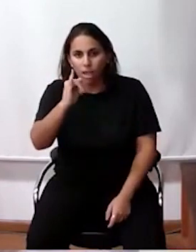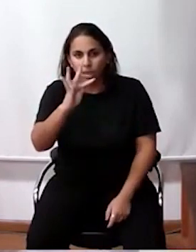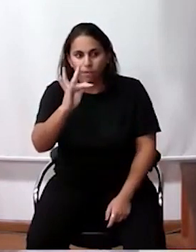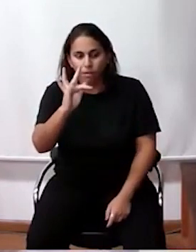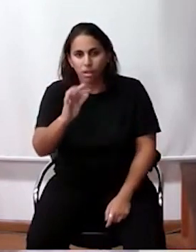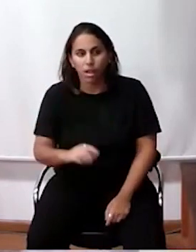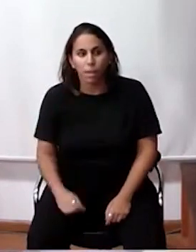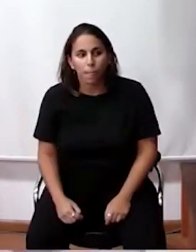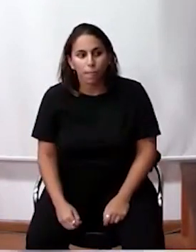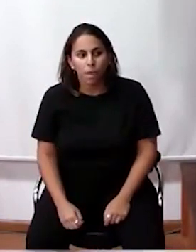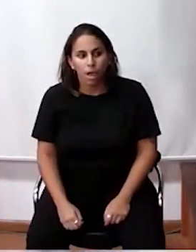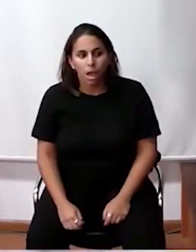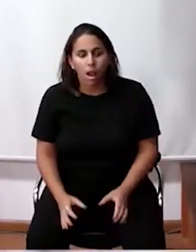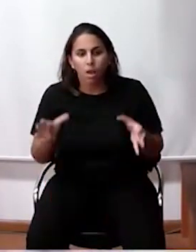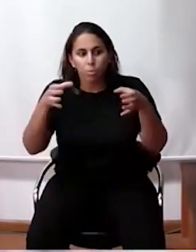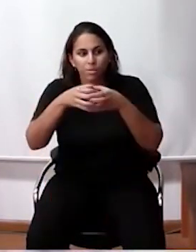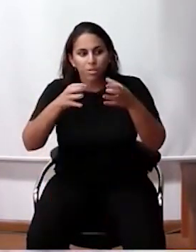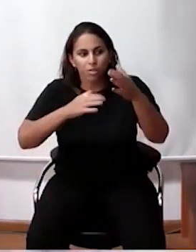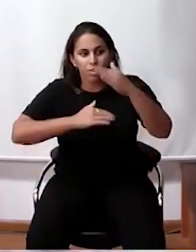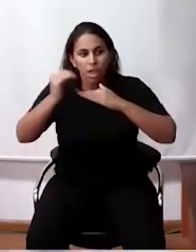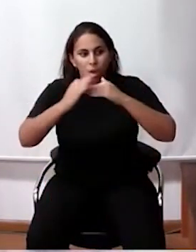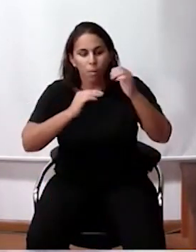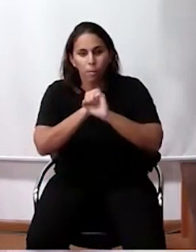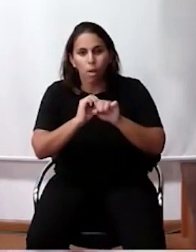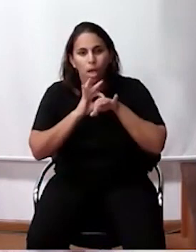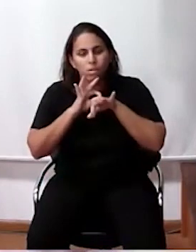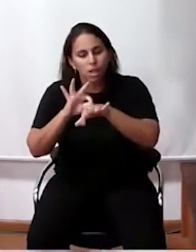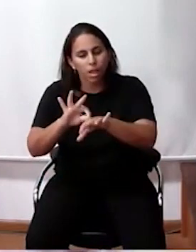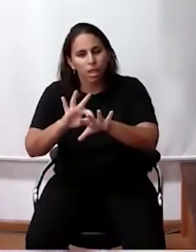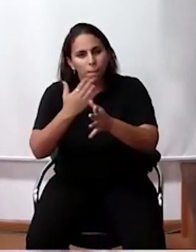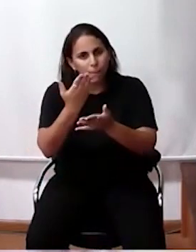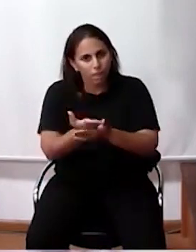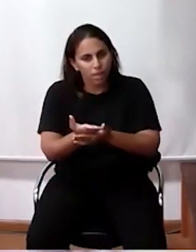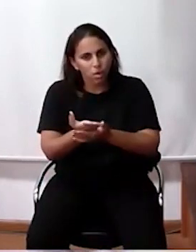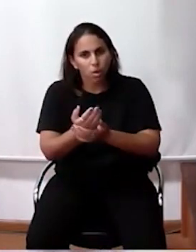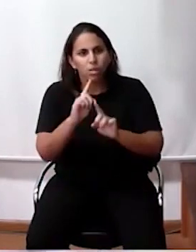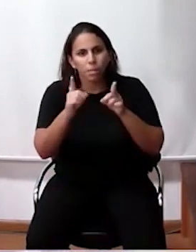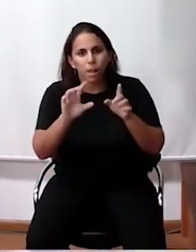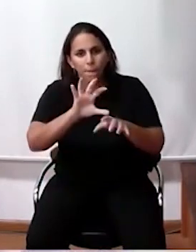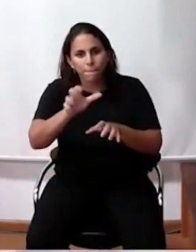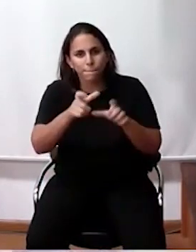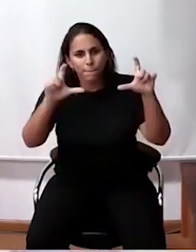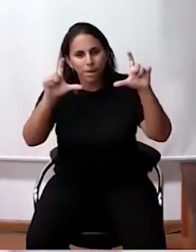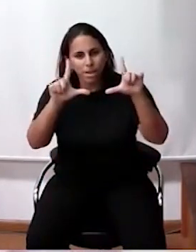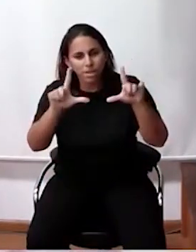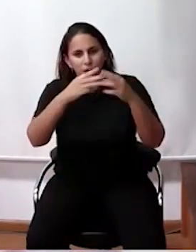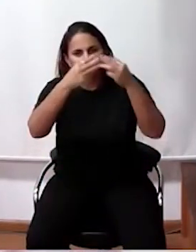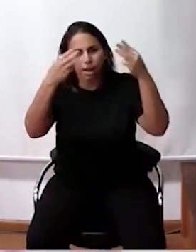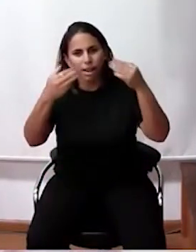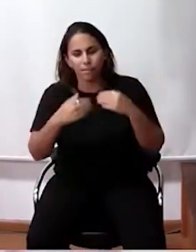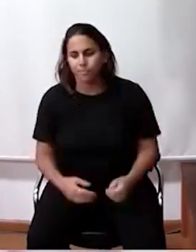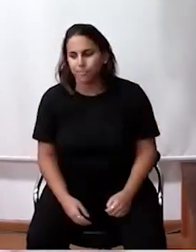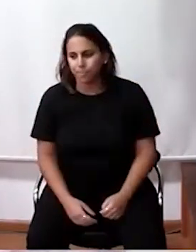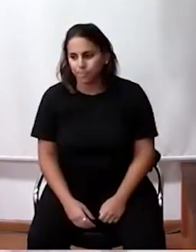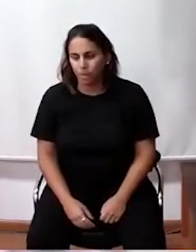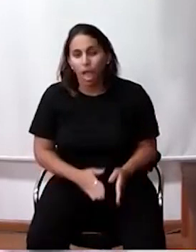a la comisión de obras para que haga el seguimiento de este pedido y a la prensa en general y en otro orden